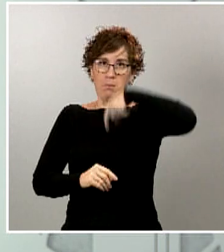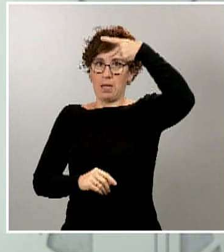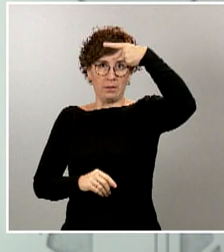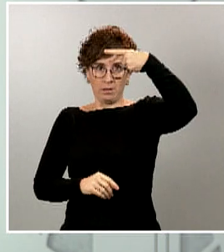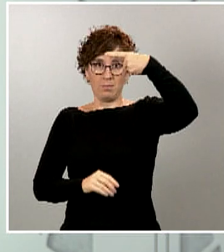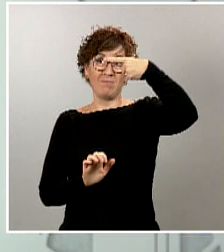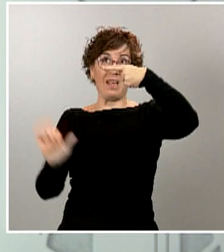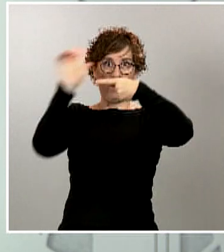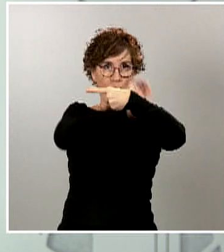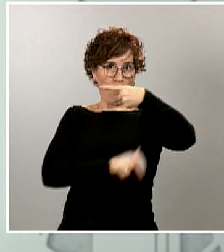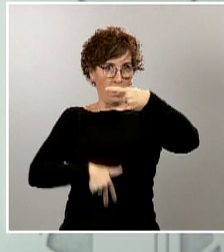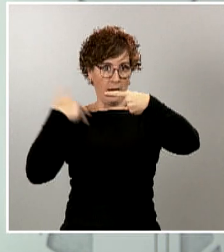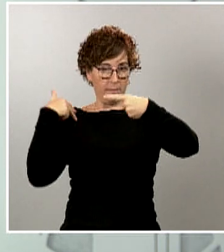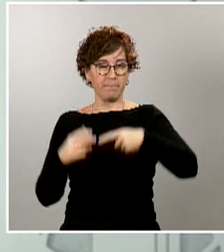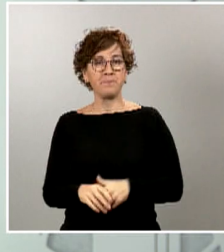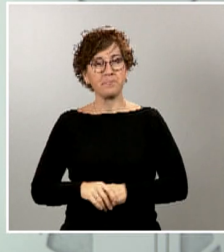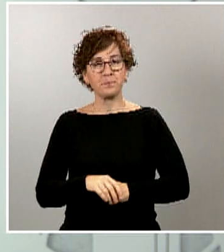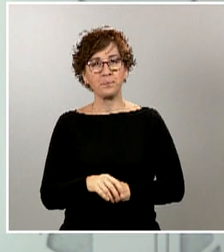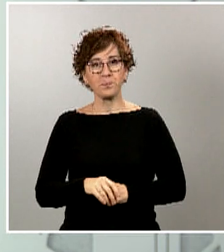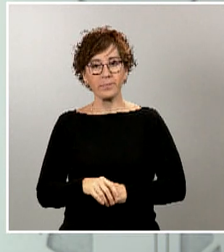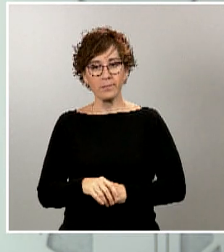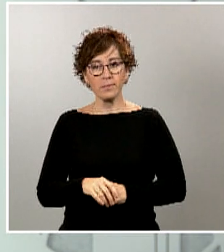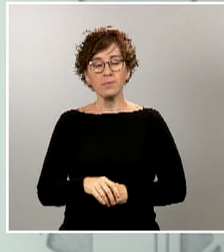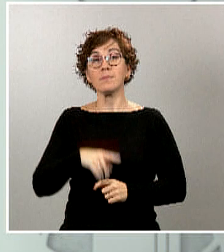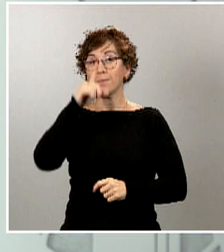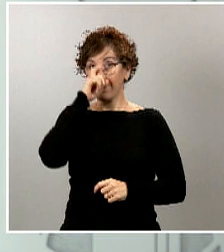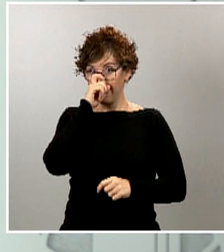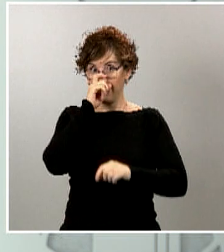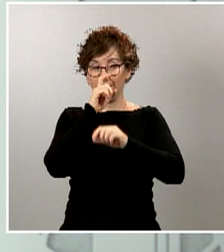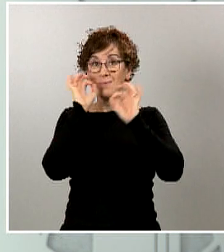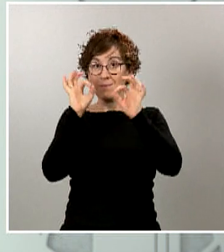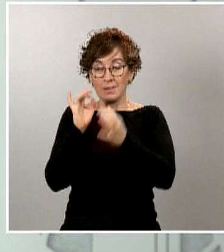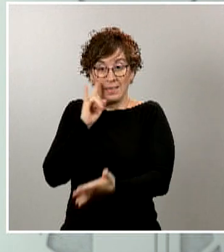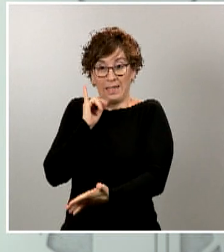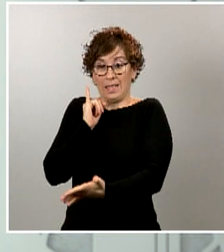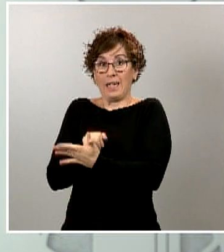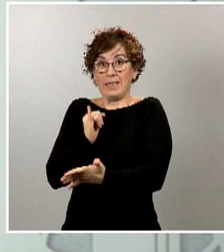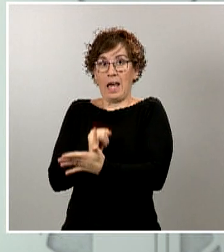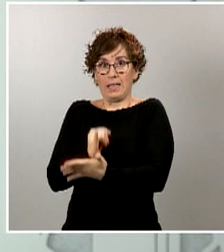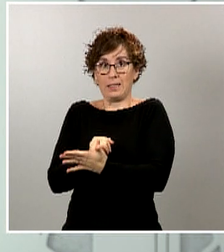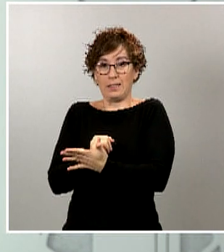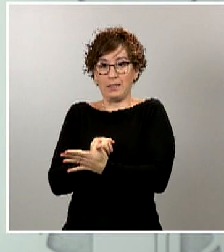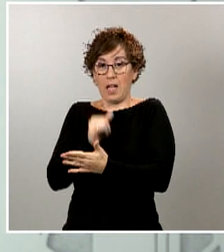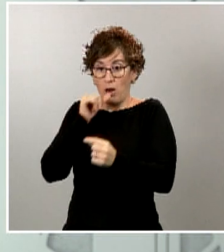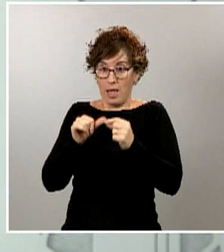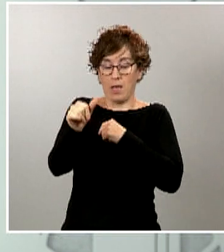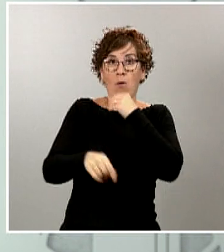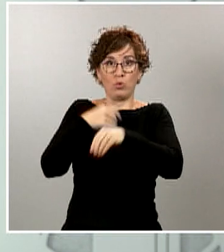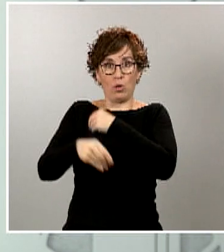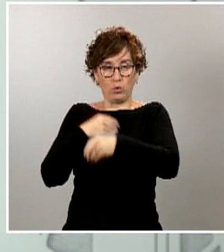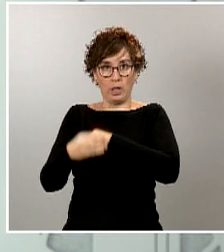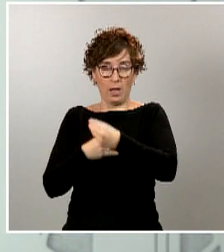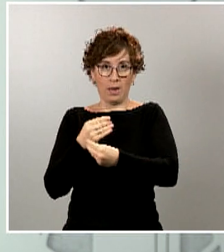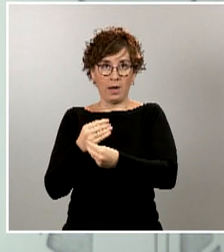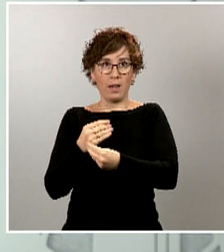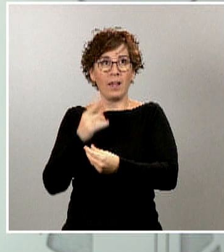duda. Y quería recordarles los test sobre los que va a descansar nuestra estrategia de test masivos a la